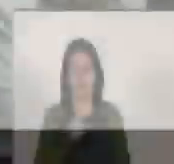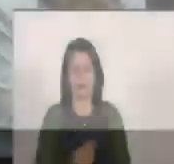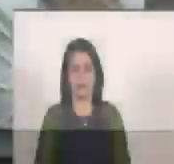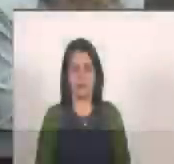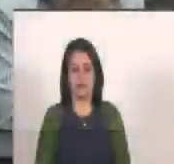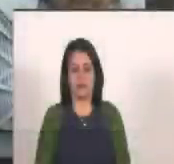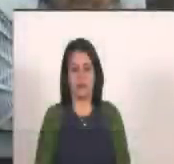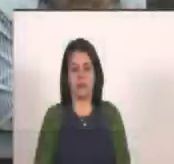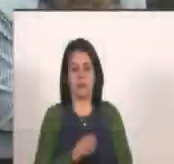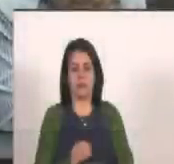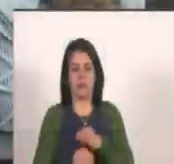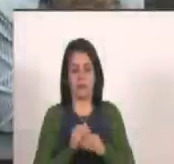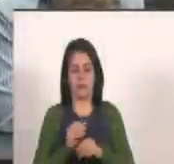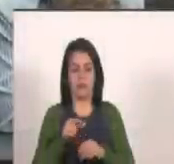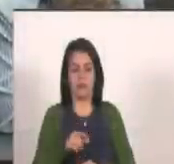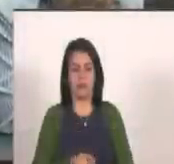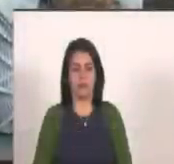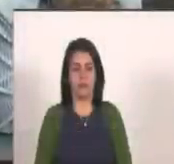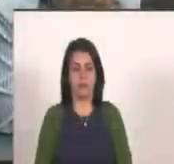Ante eso,